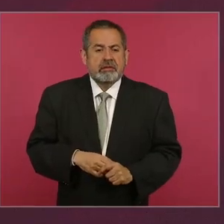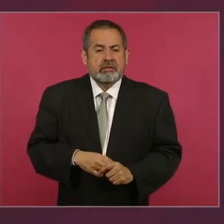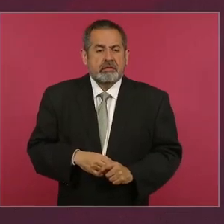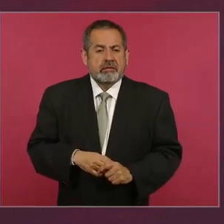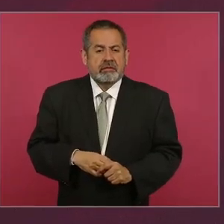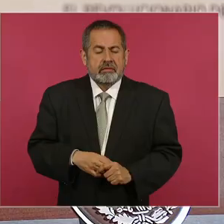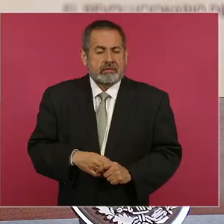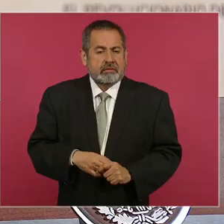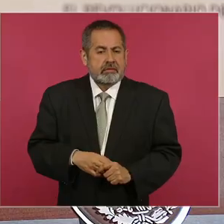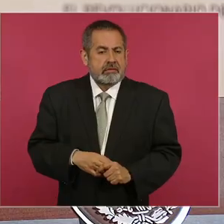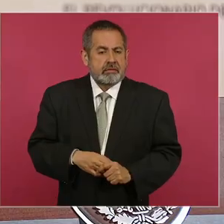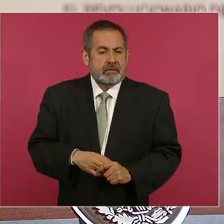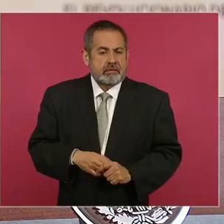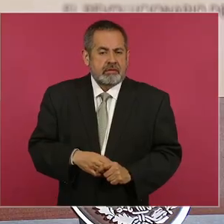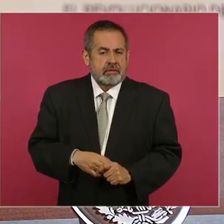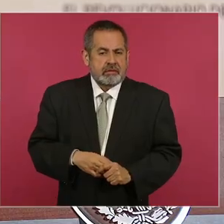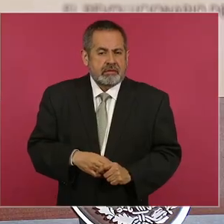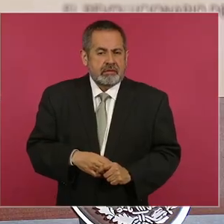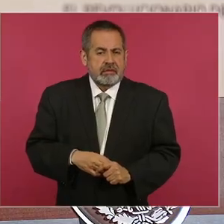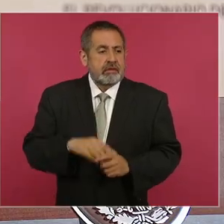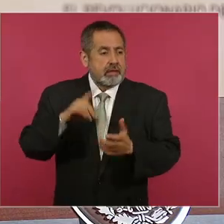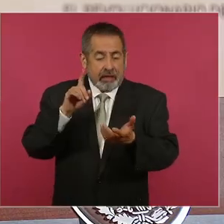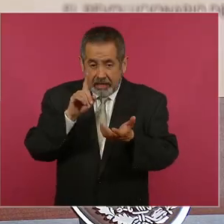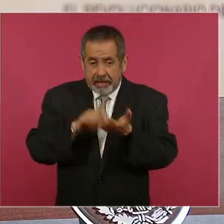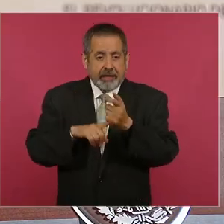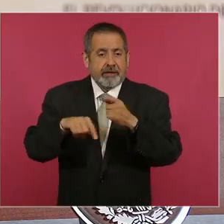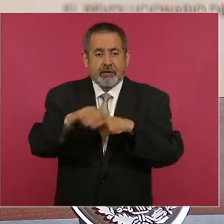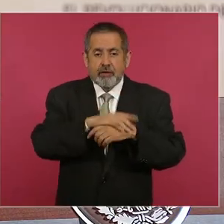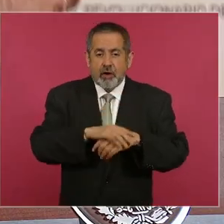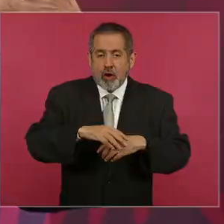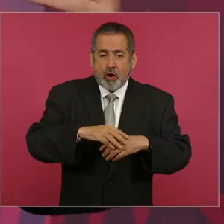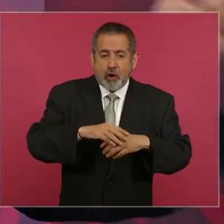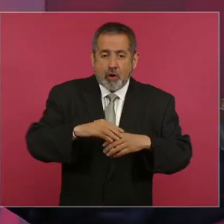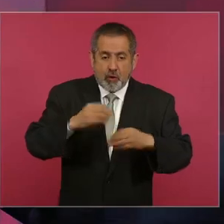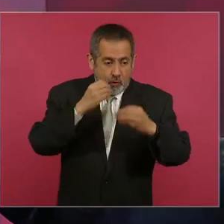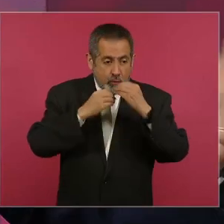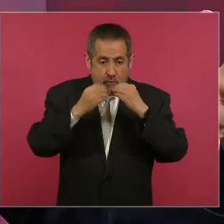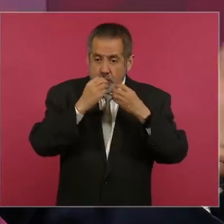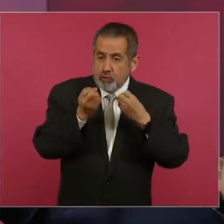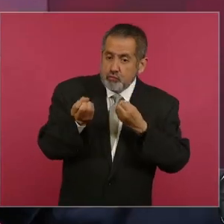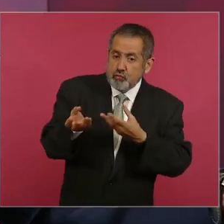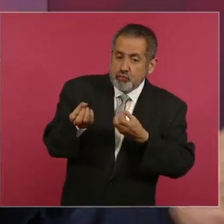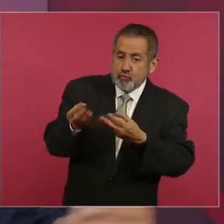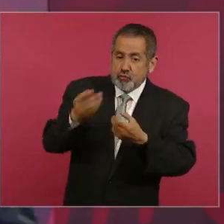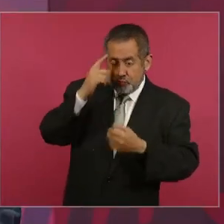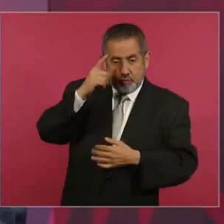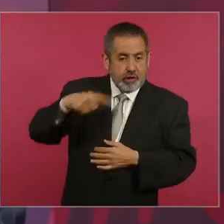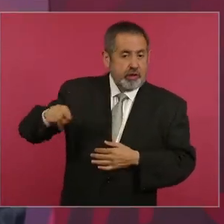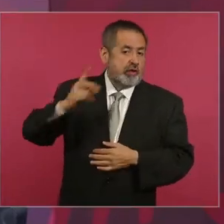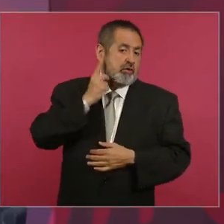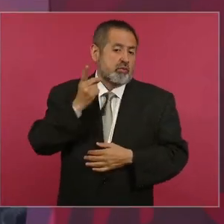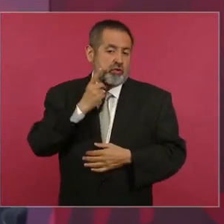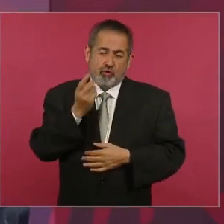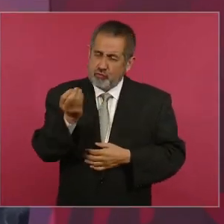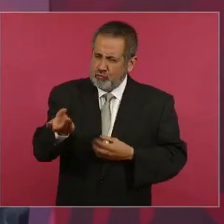pues un tianguis de comida para los diputados.